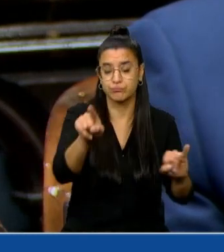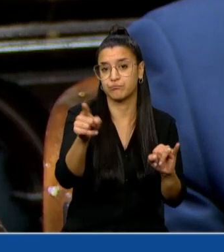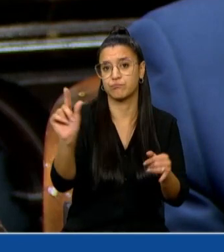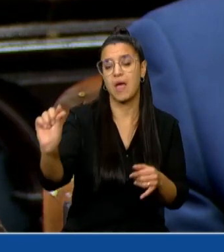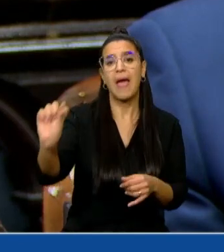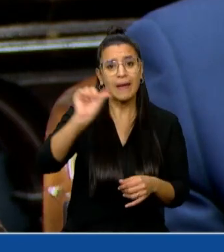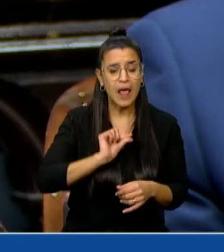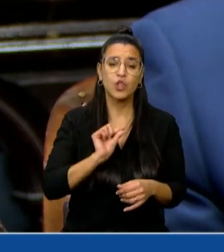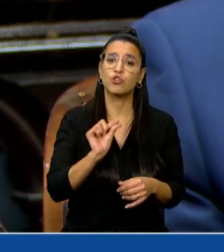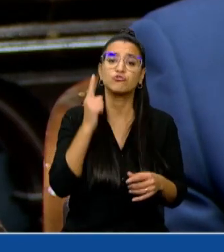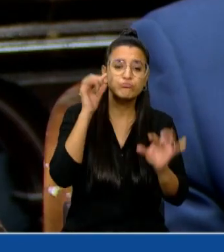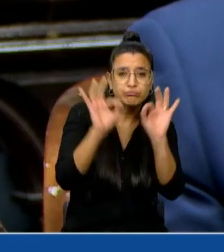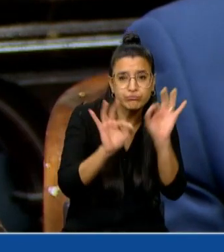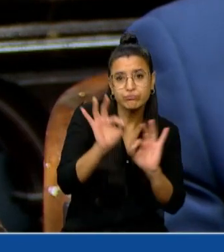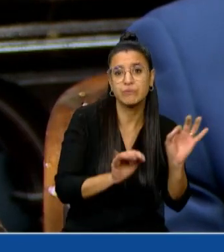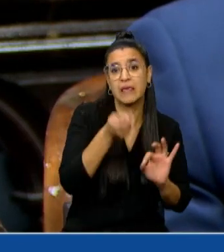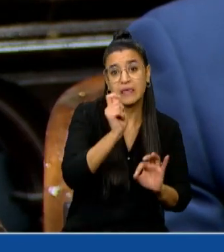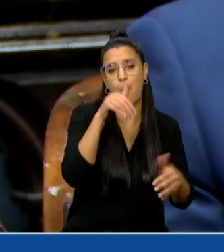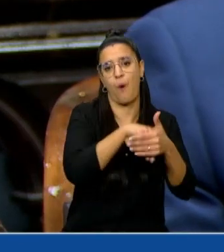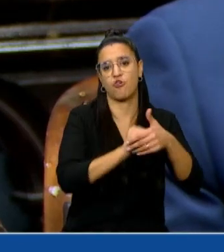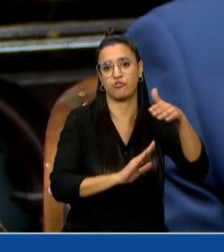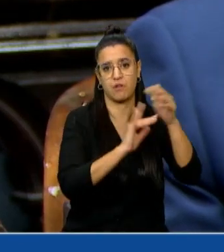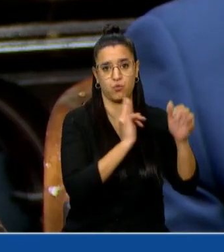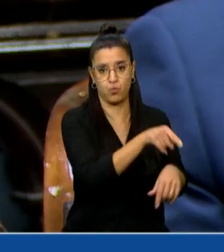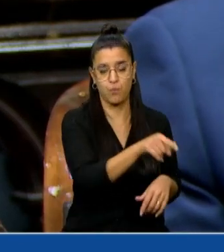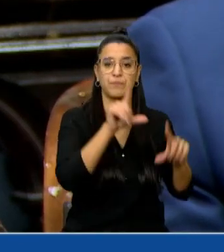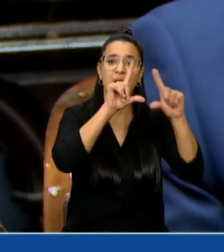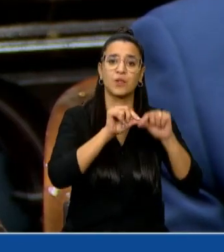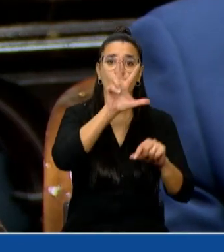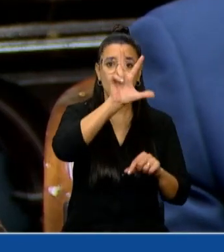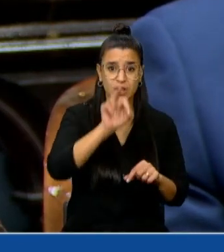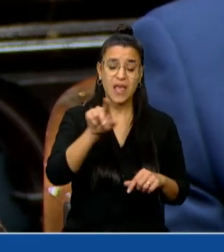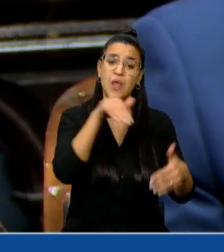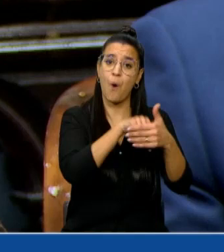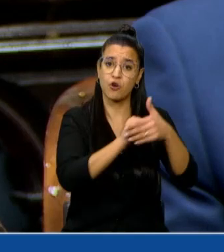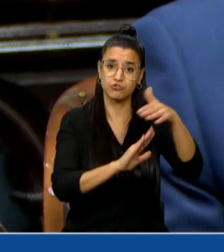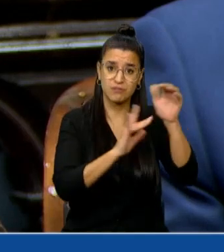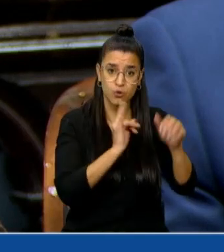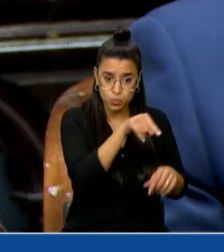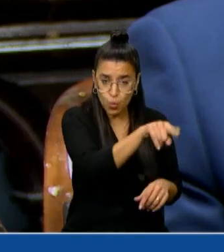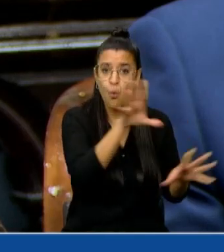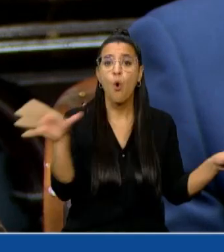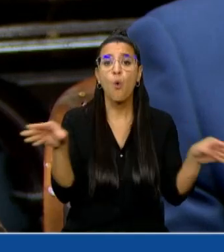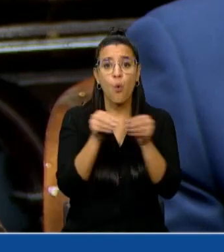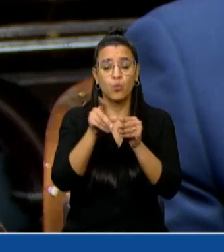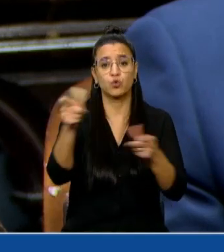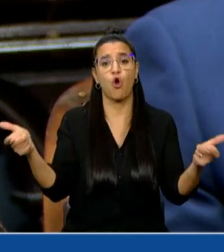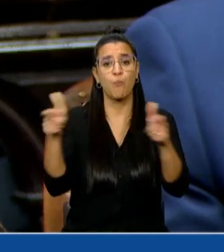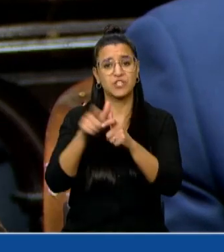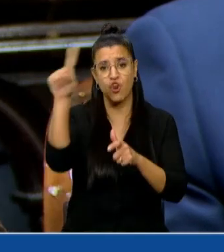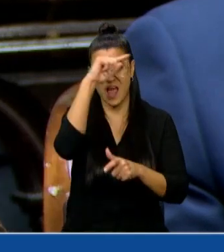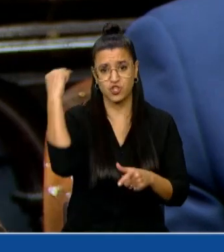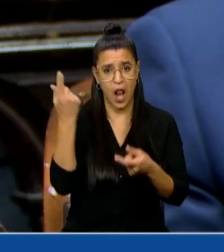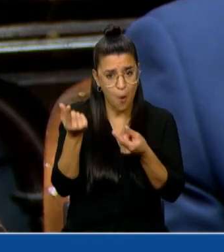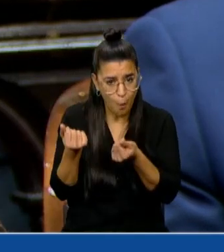magnitud será definida por el Banco Central. El artículo 30 encomienda al Banco Central, en conjunto con la Comisión Nacional